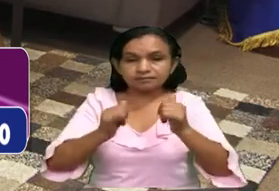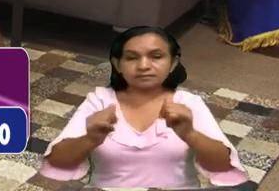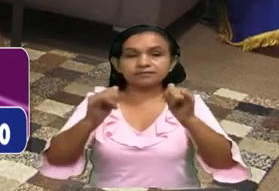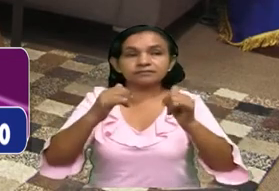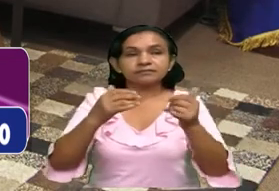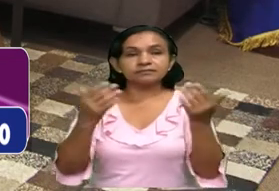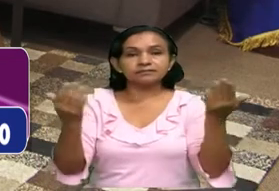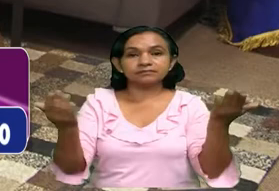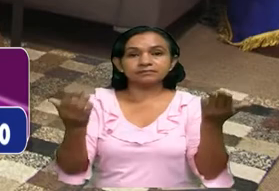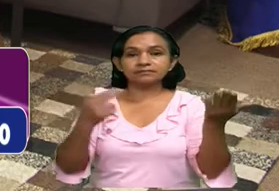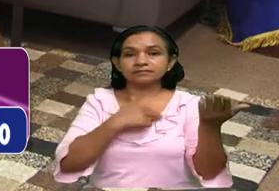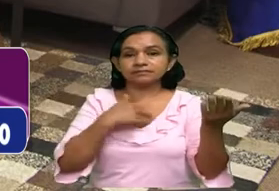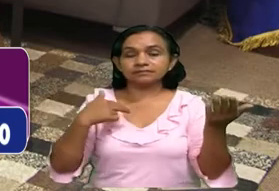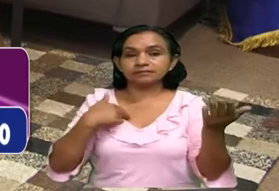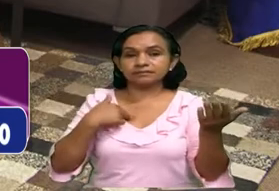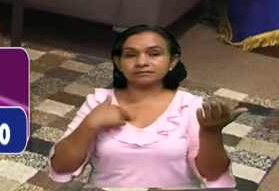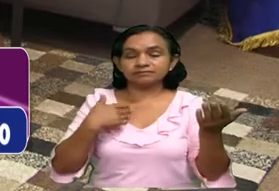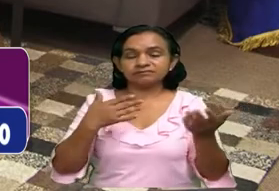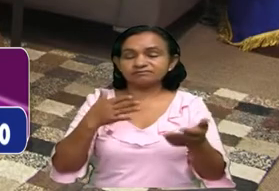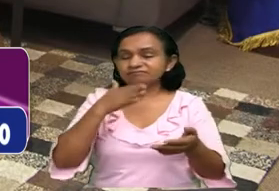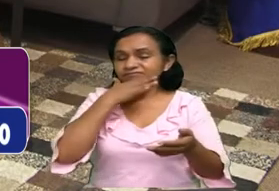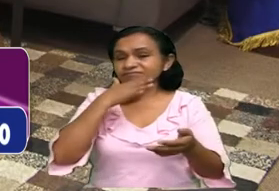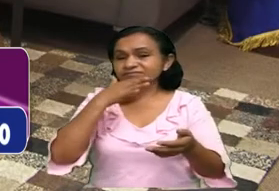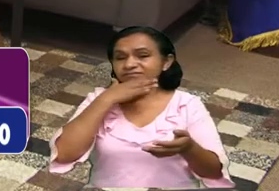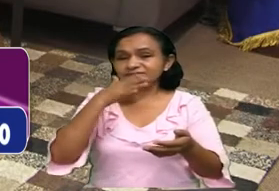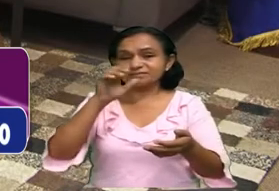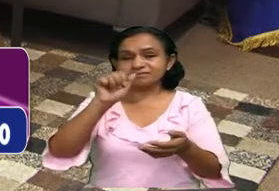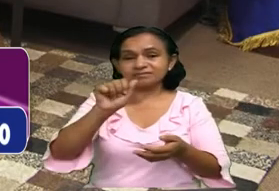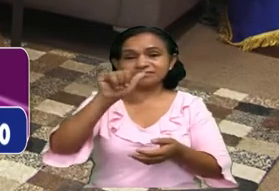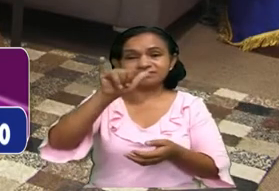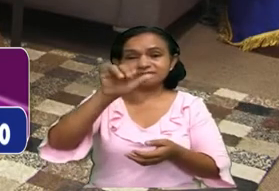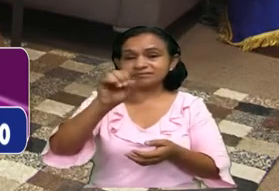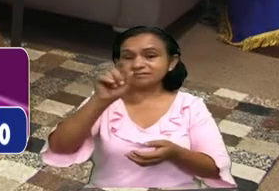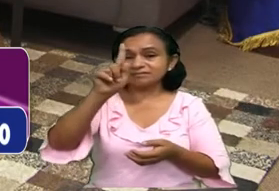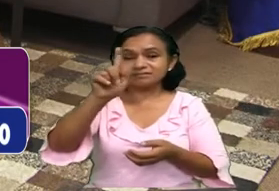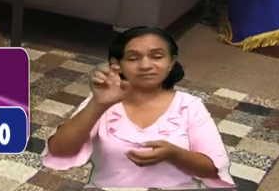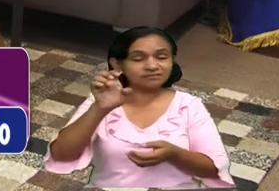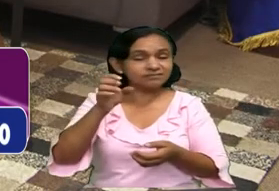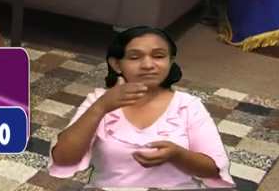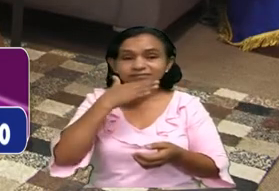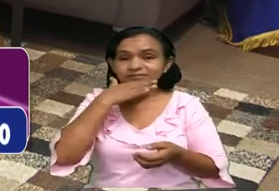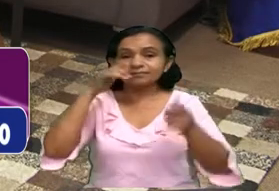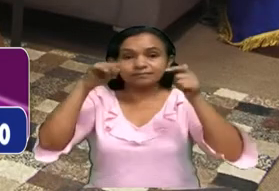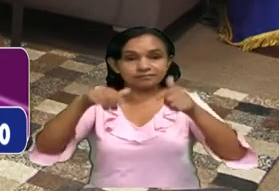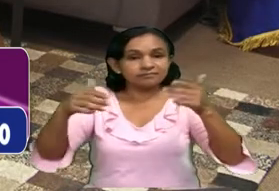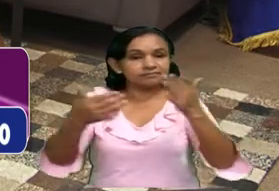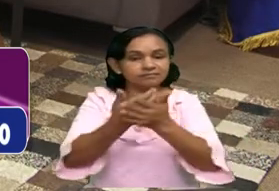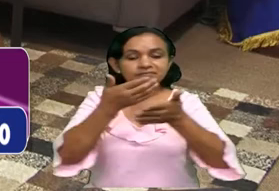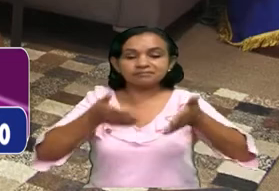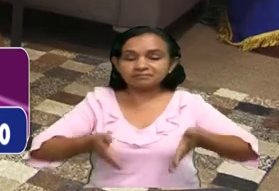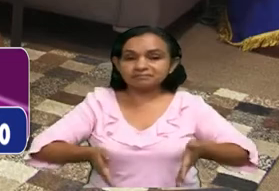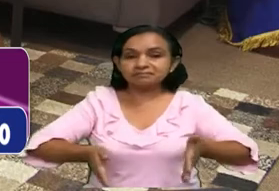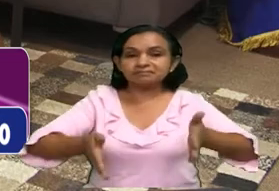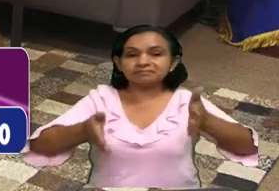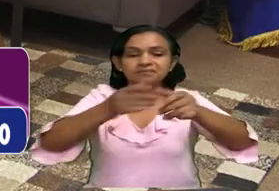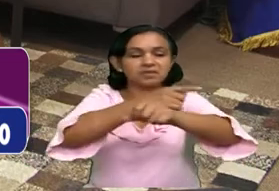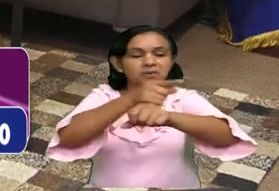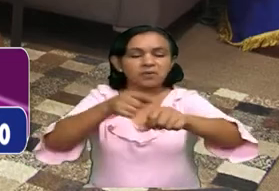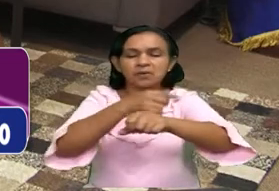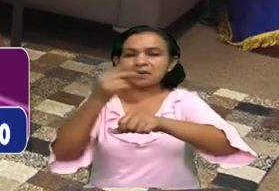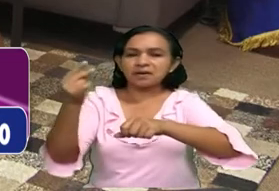que era un martirio sacarla, el ayote. Sin embargo, con carretera, esa producción en cuestión de horas está